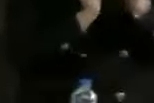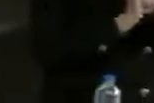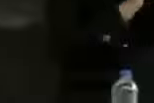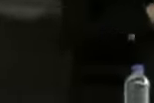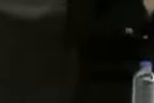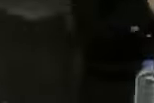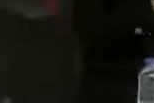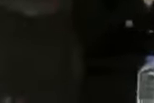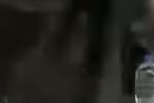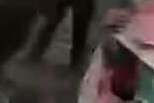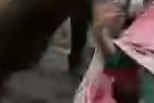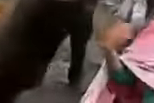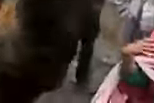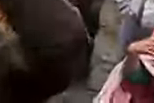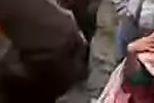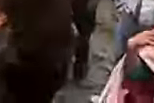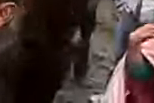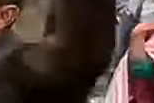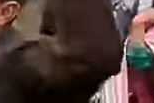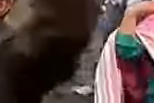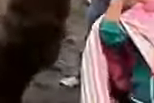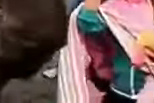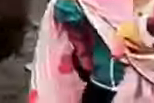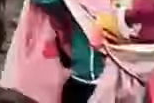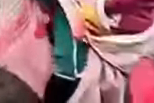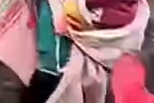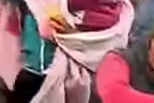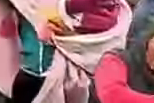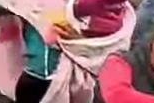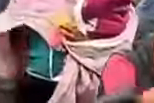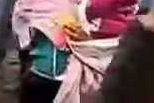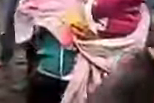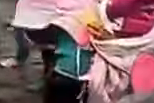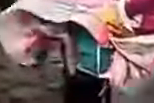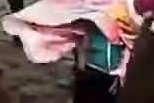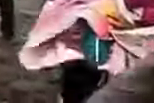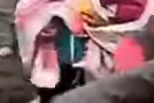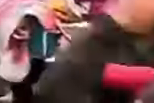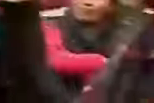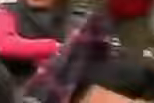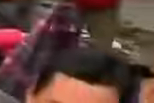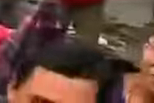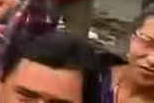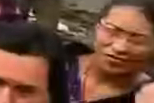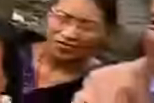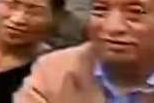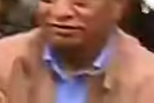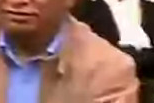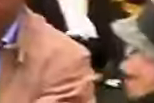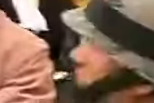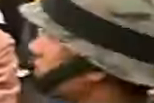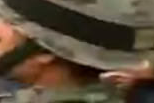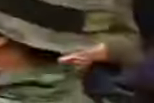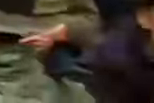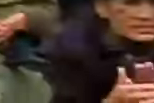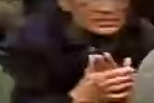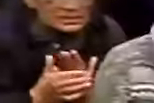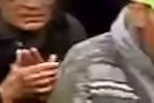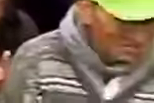honor y yida siempre junto la